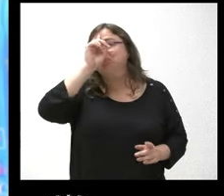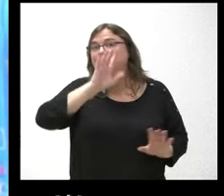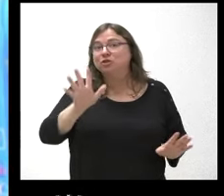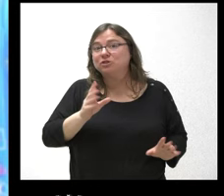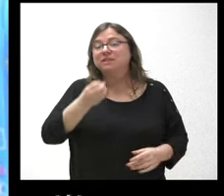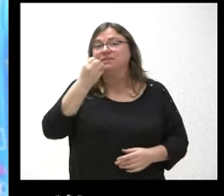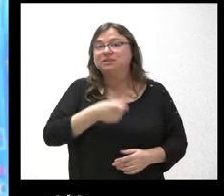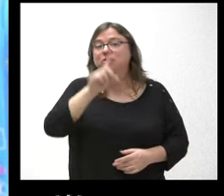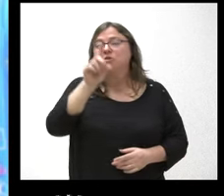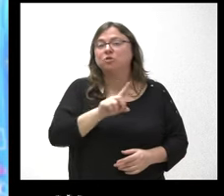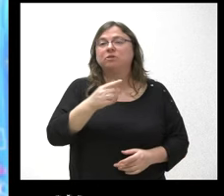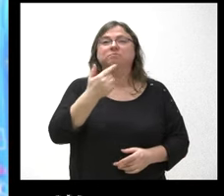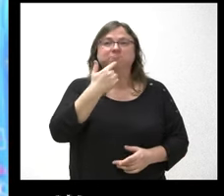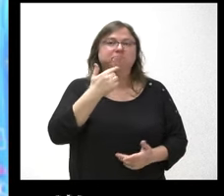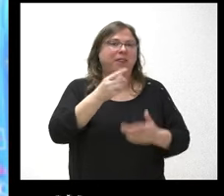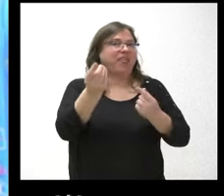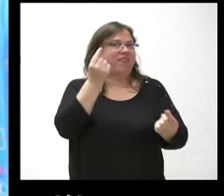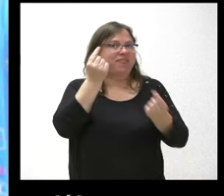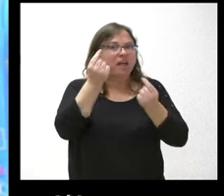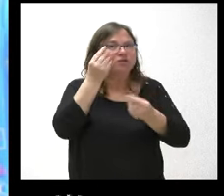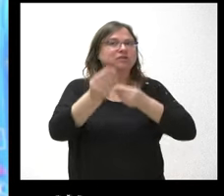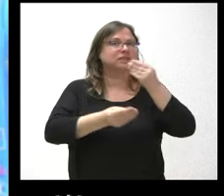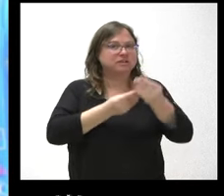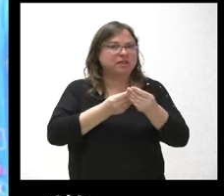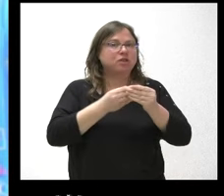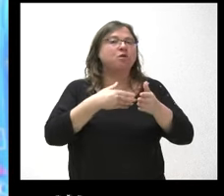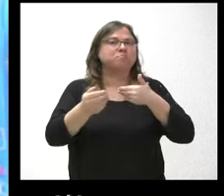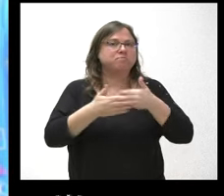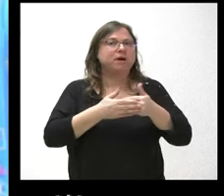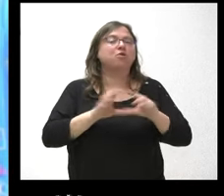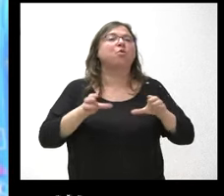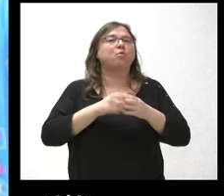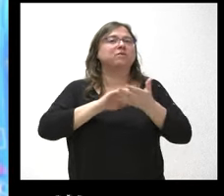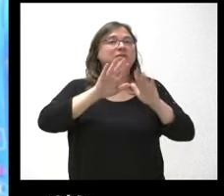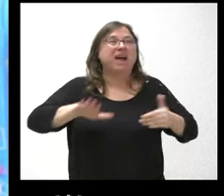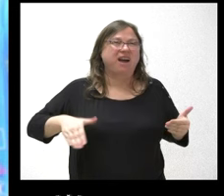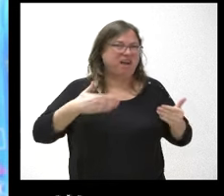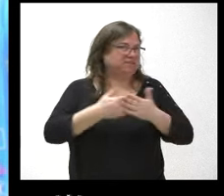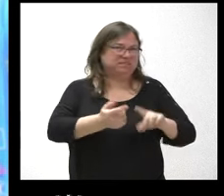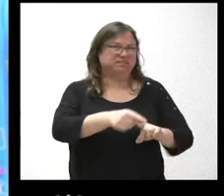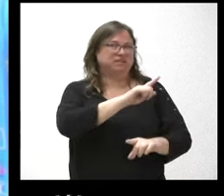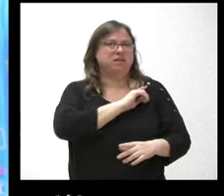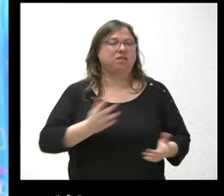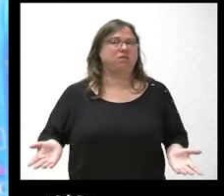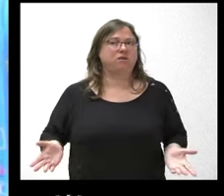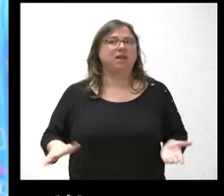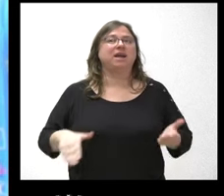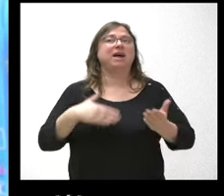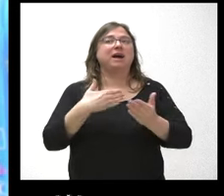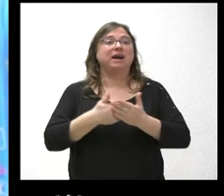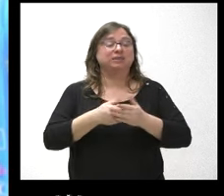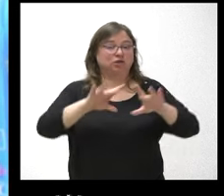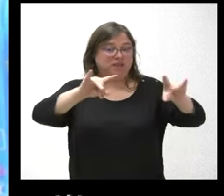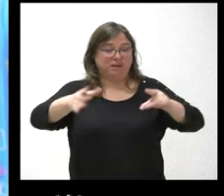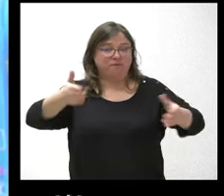cierto, si ha sido esa la lectura y, por lo tanto, se está tramitando por parte de la Junta de Castilla y León hasta su último extremo, el extremo de las expropiaciones. Y